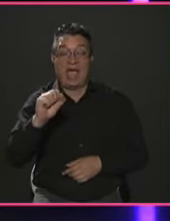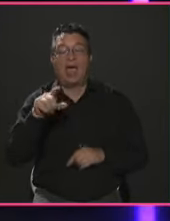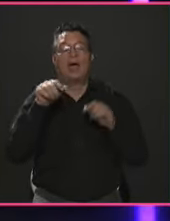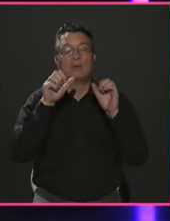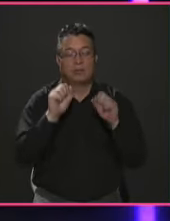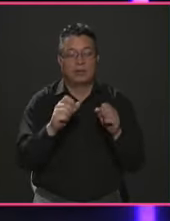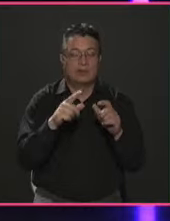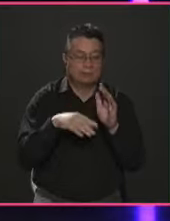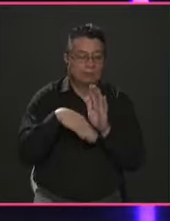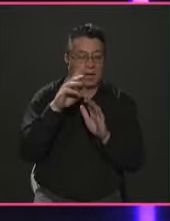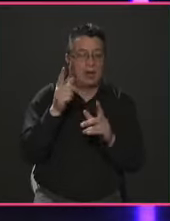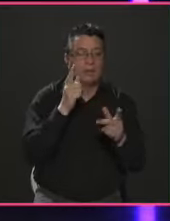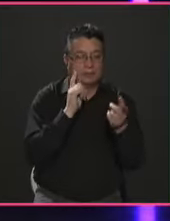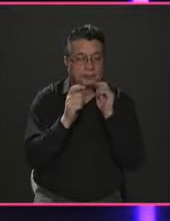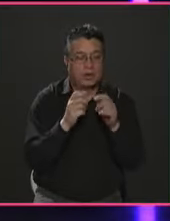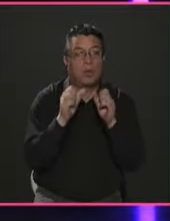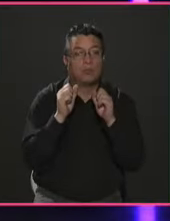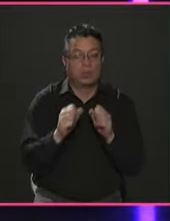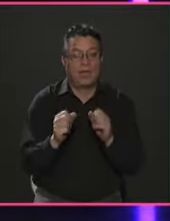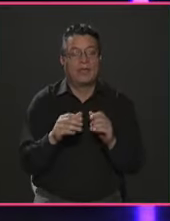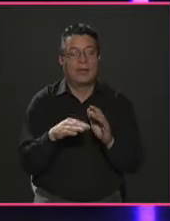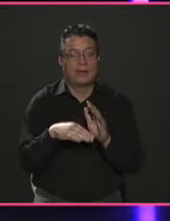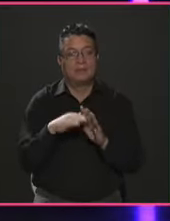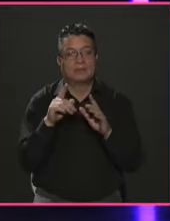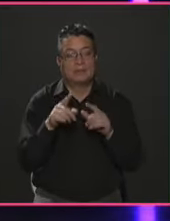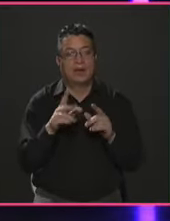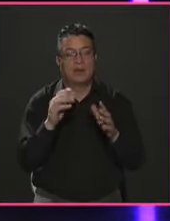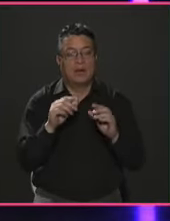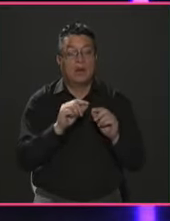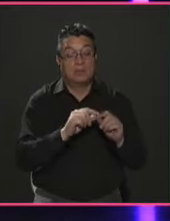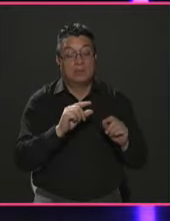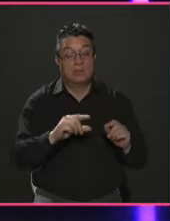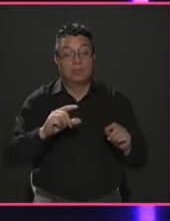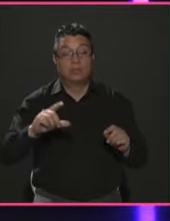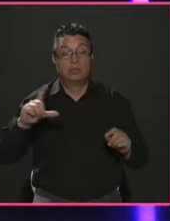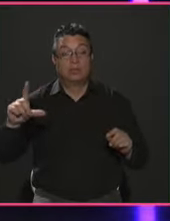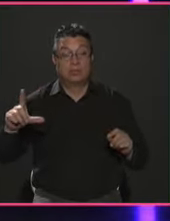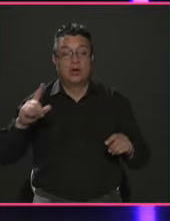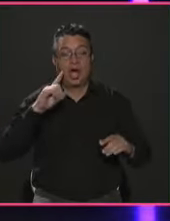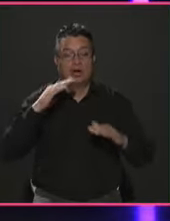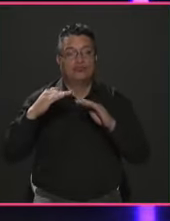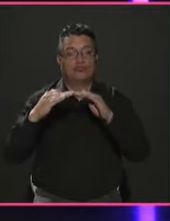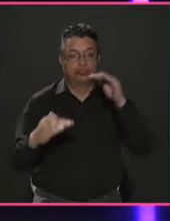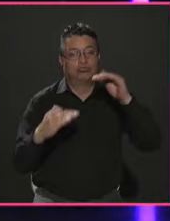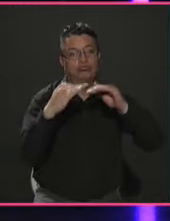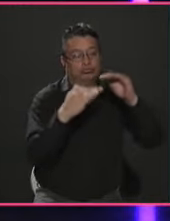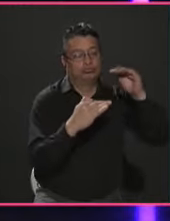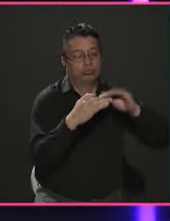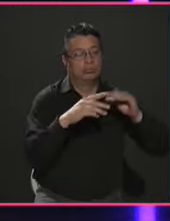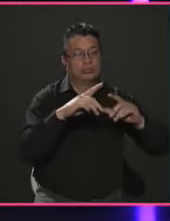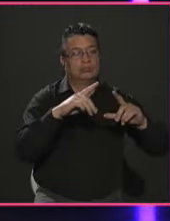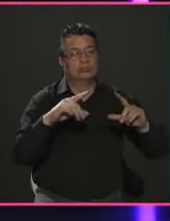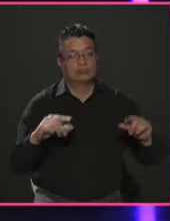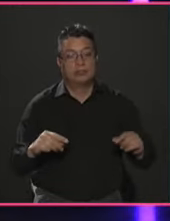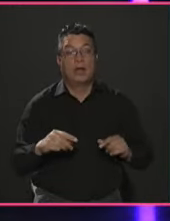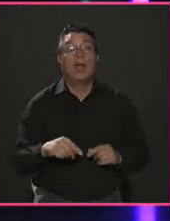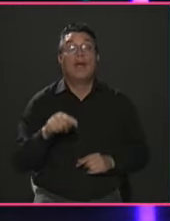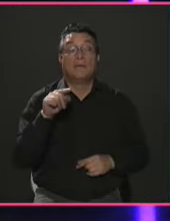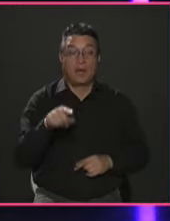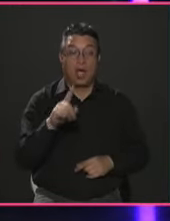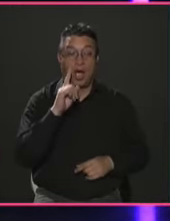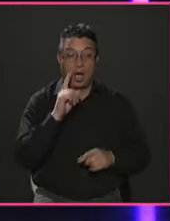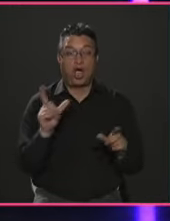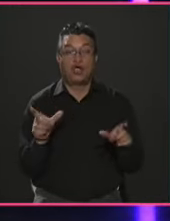principales riesgos que pudieran ser fundamentalmente el acrecentar las brechas que hasta hoy existen ha sido esta